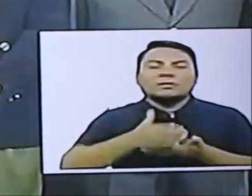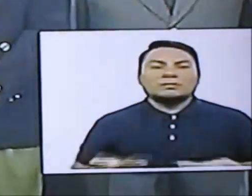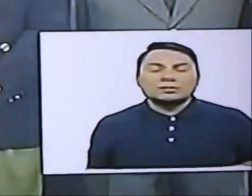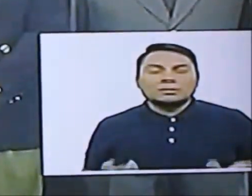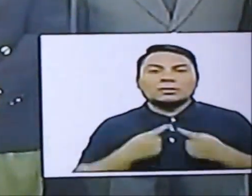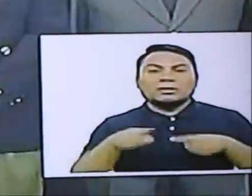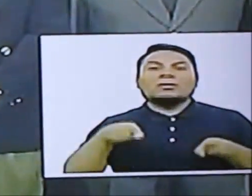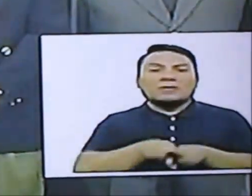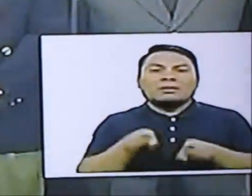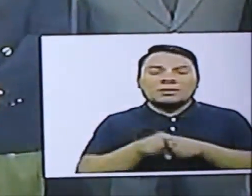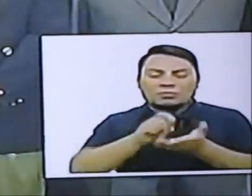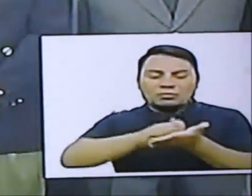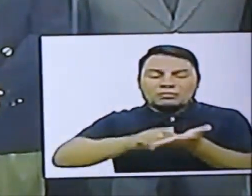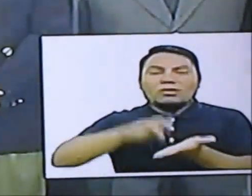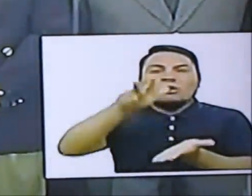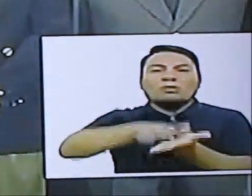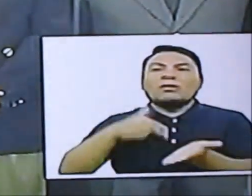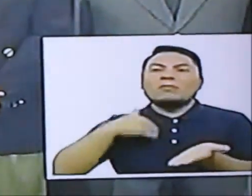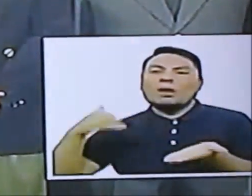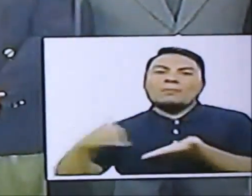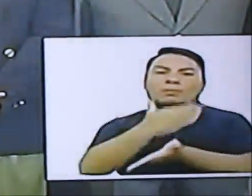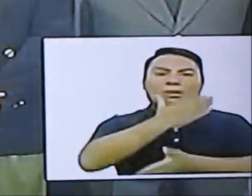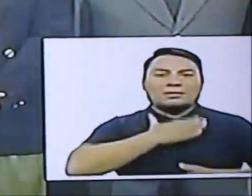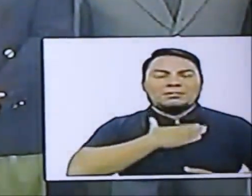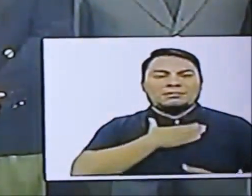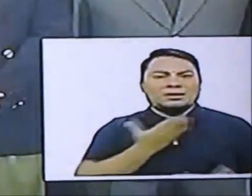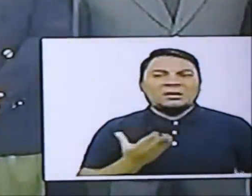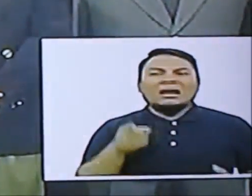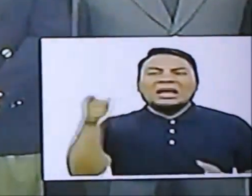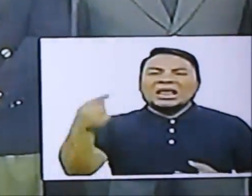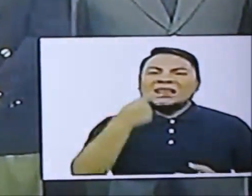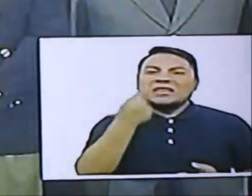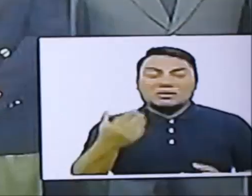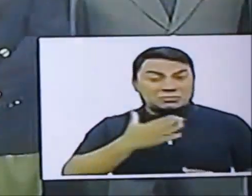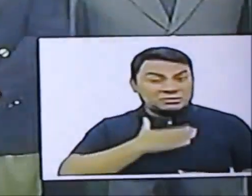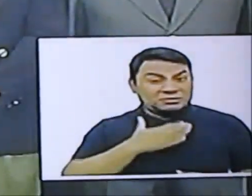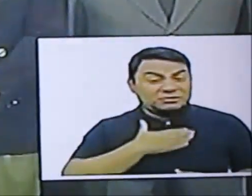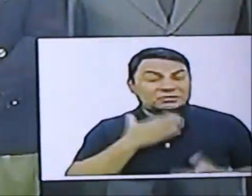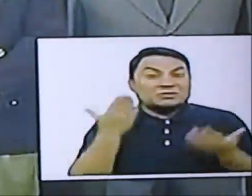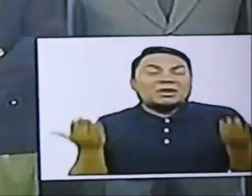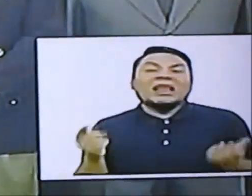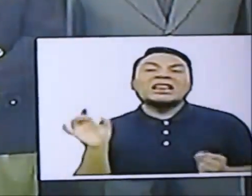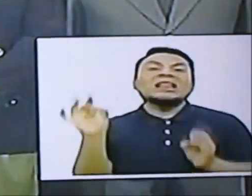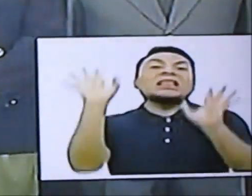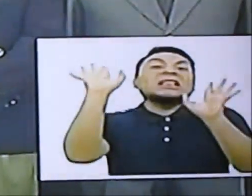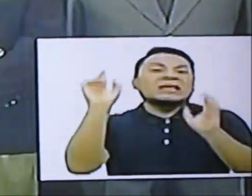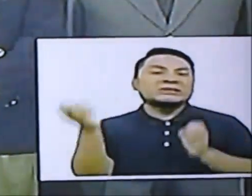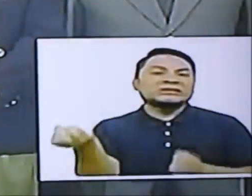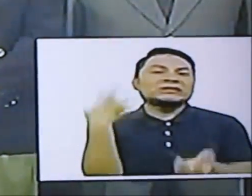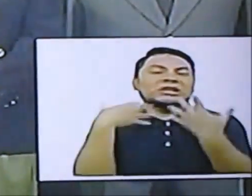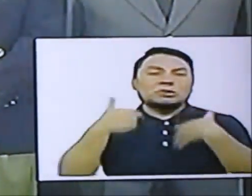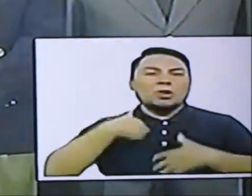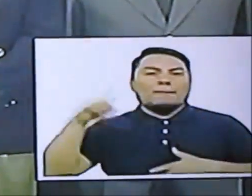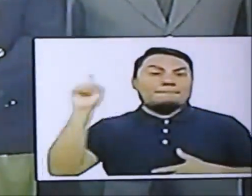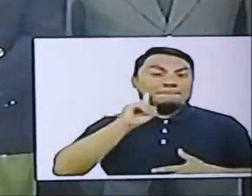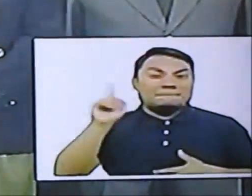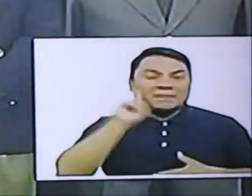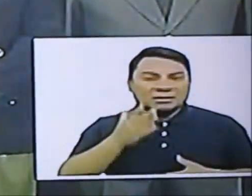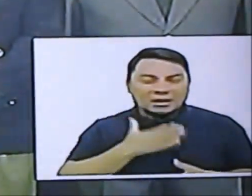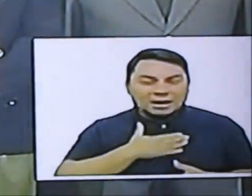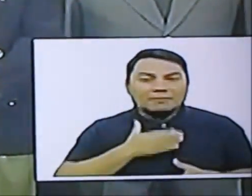de mi persona con el pretexto de que yo había supuestamente mentido sobre mi